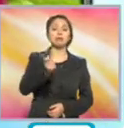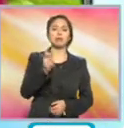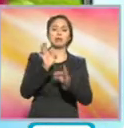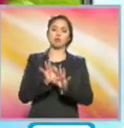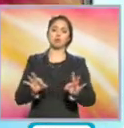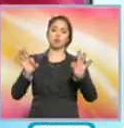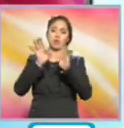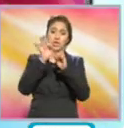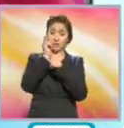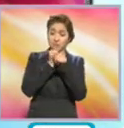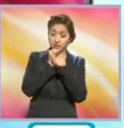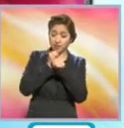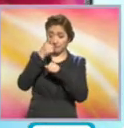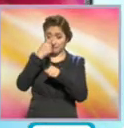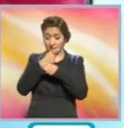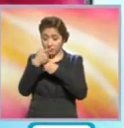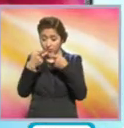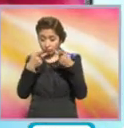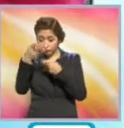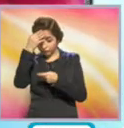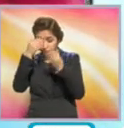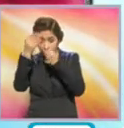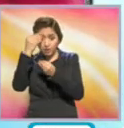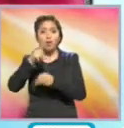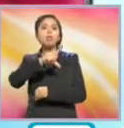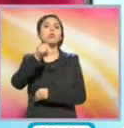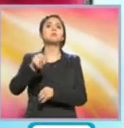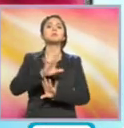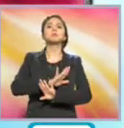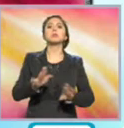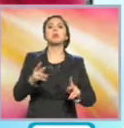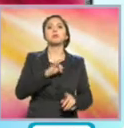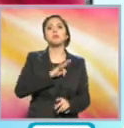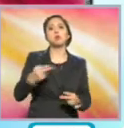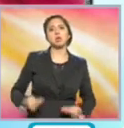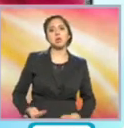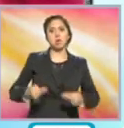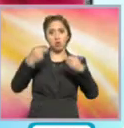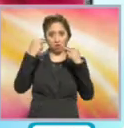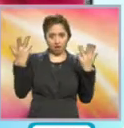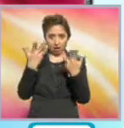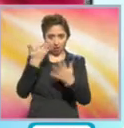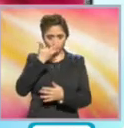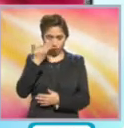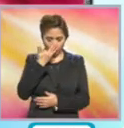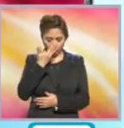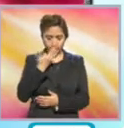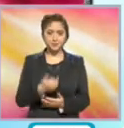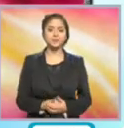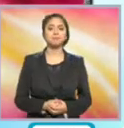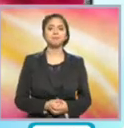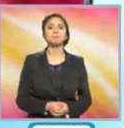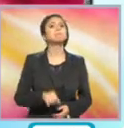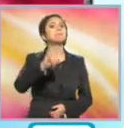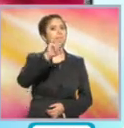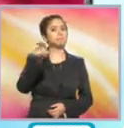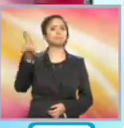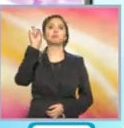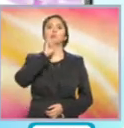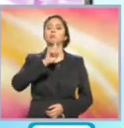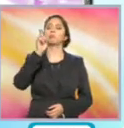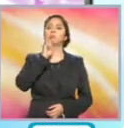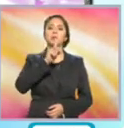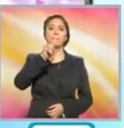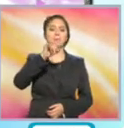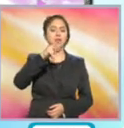Sí. Pero ya una vez que sabes cómo hacerlo, pues adelante, ¿no? Sí, mira, Vicky ahorita está metidísima con este negocio, está tratando